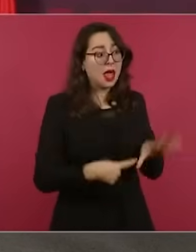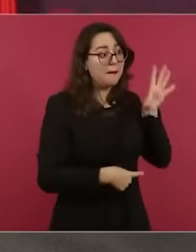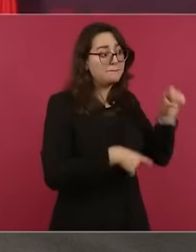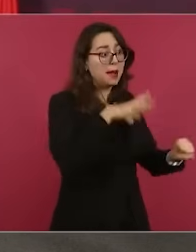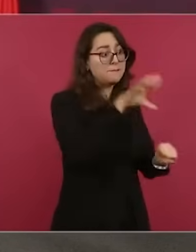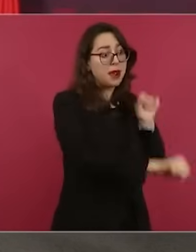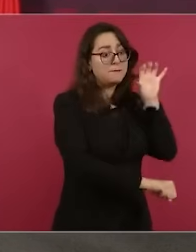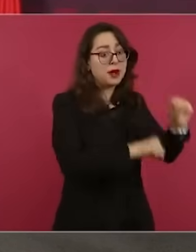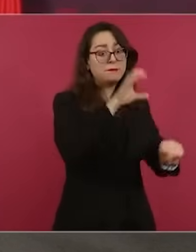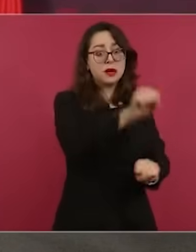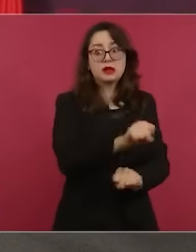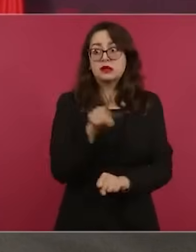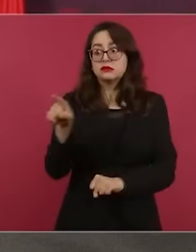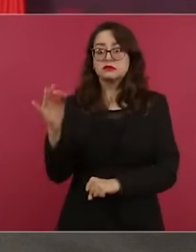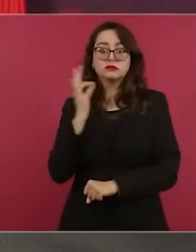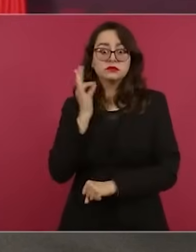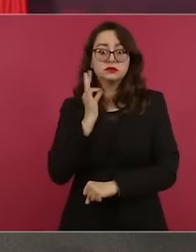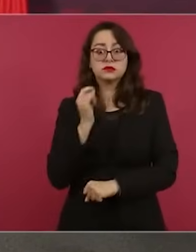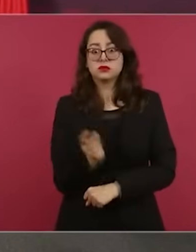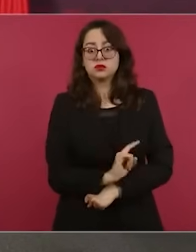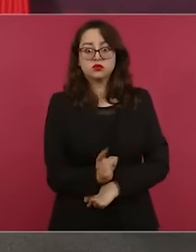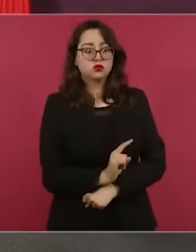nivel, se niega.